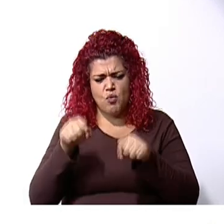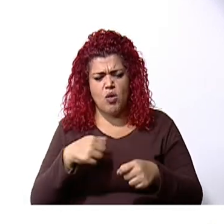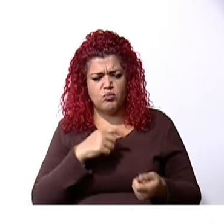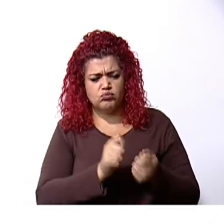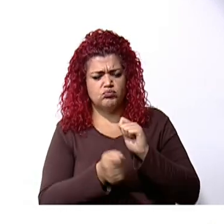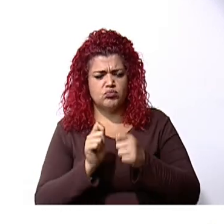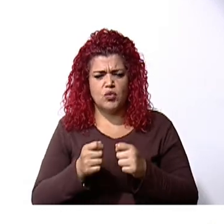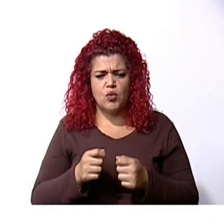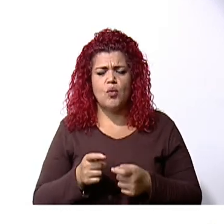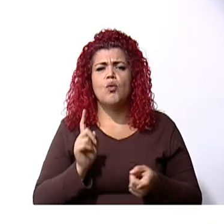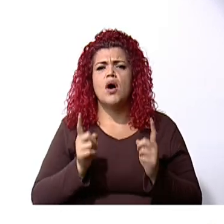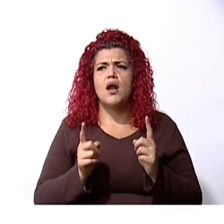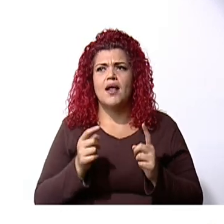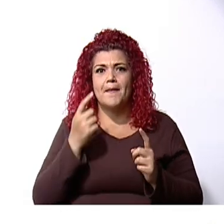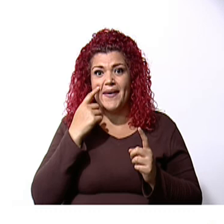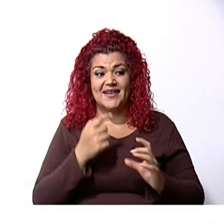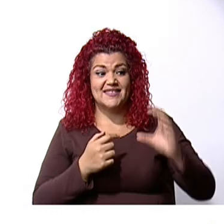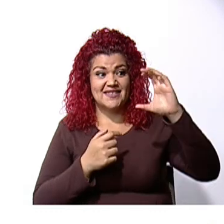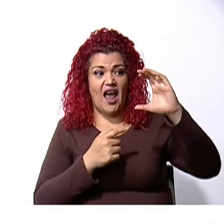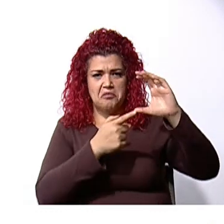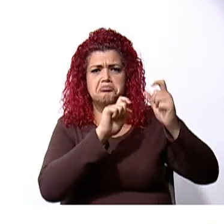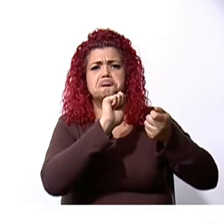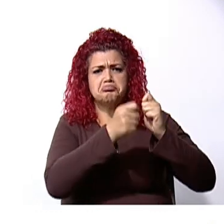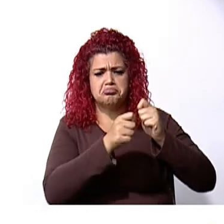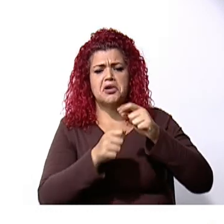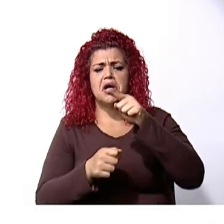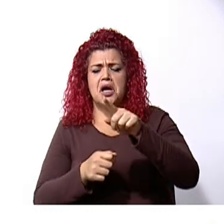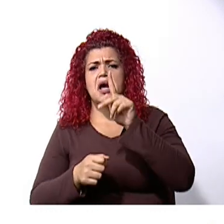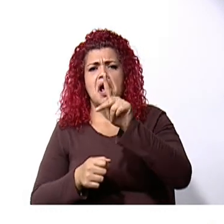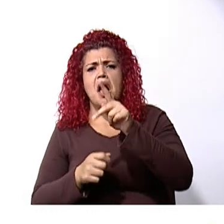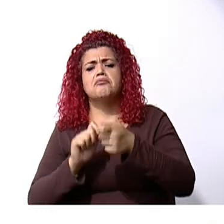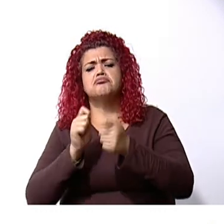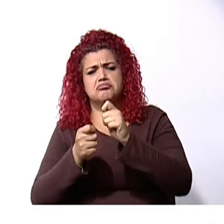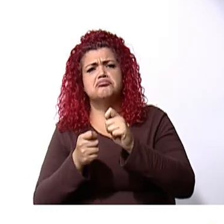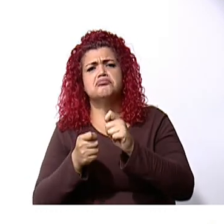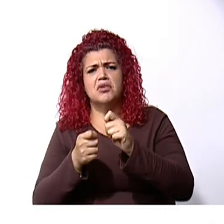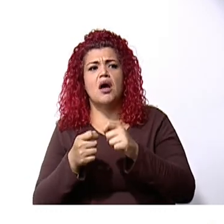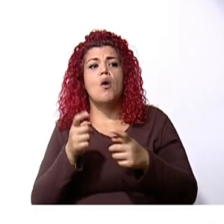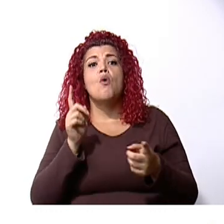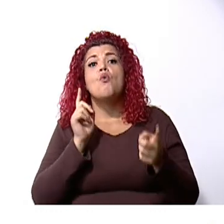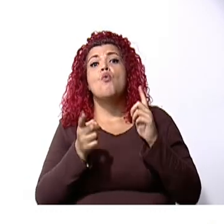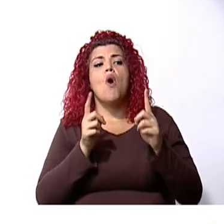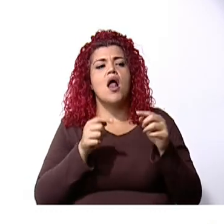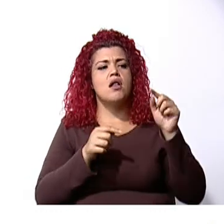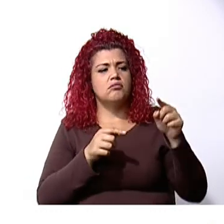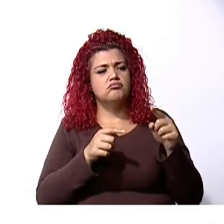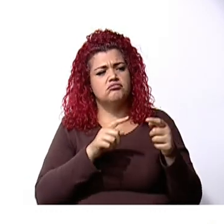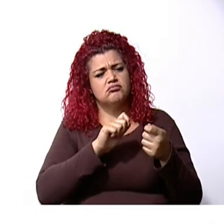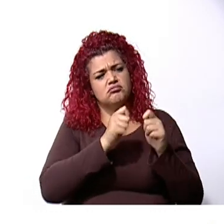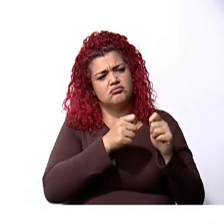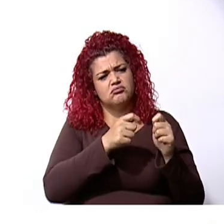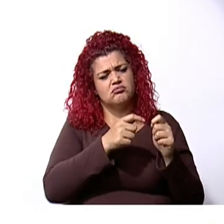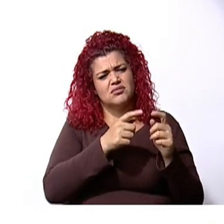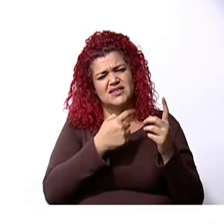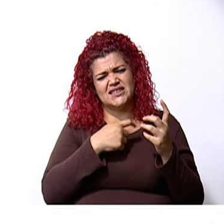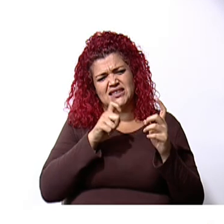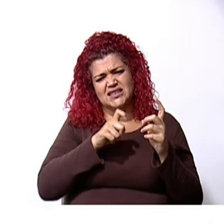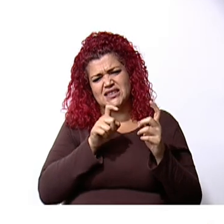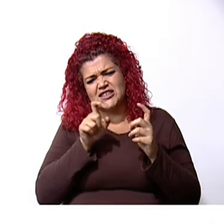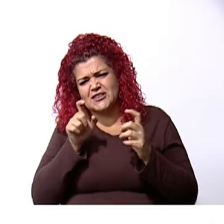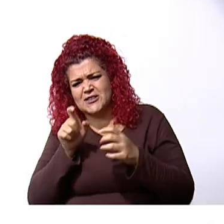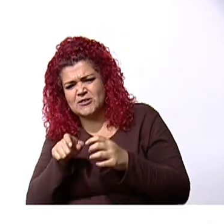bien, C y K. ¿Y cuál es la variable dependiente y cuál es la variable independiente? La